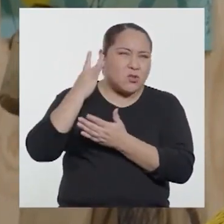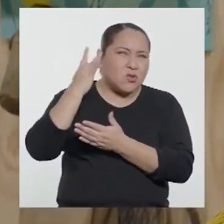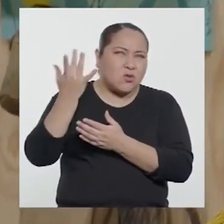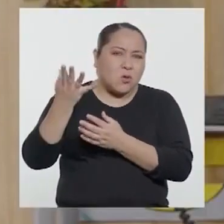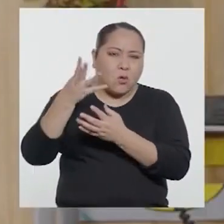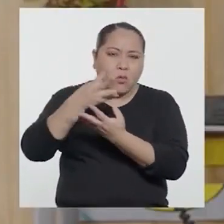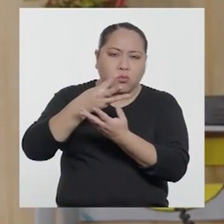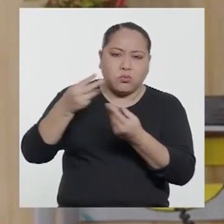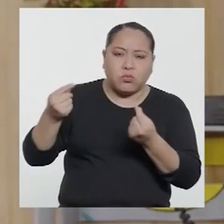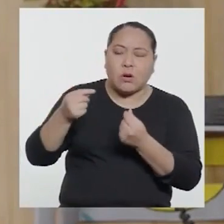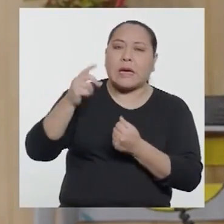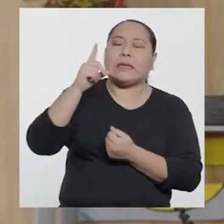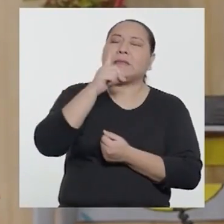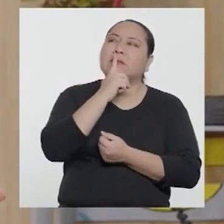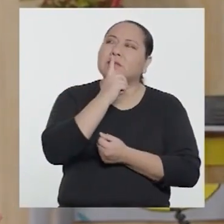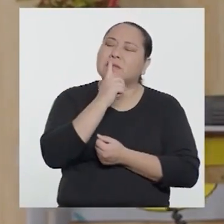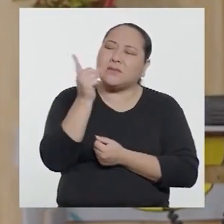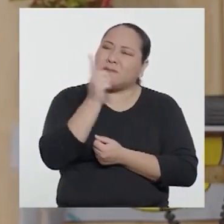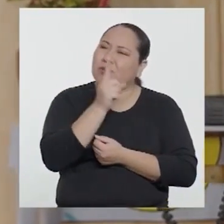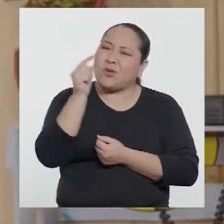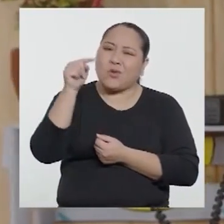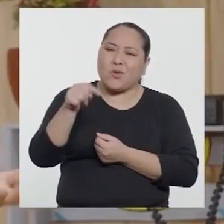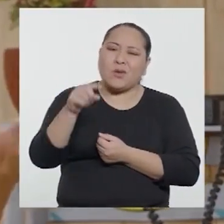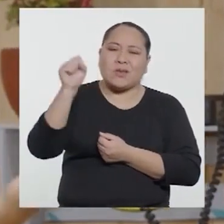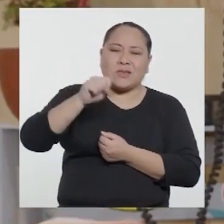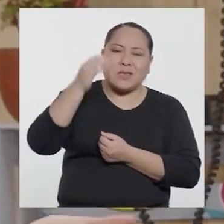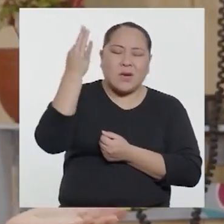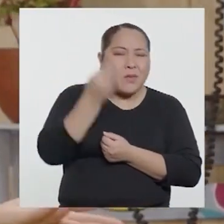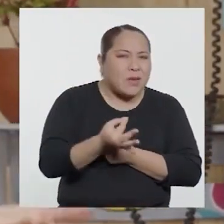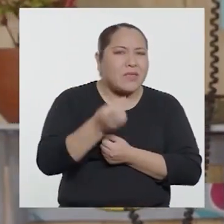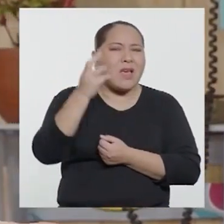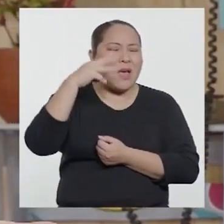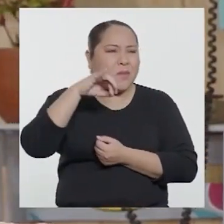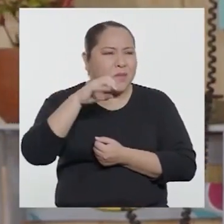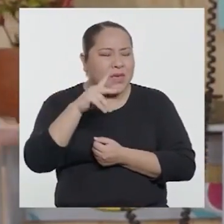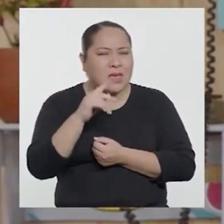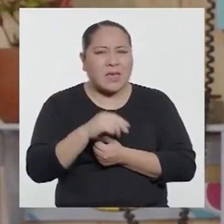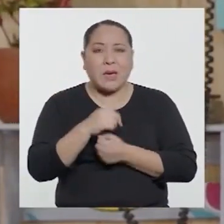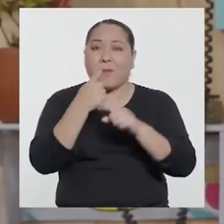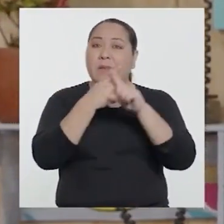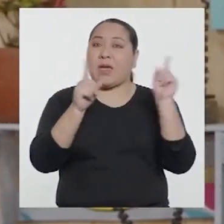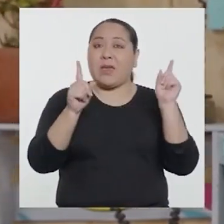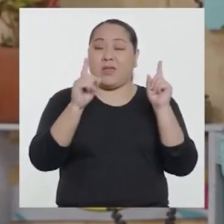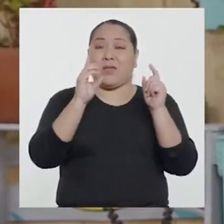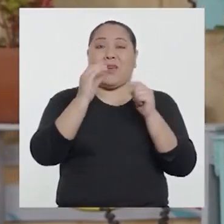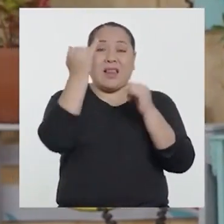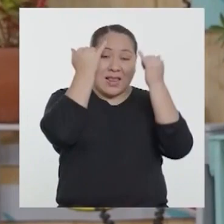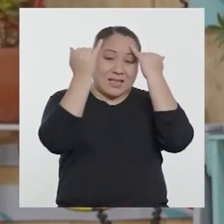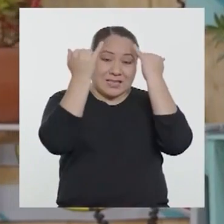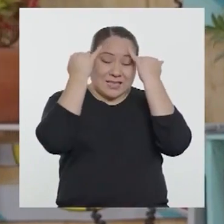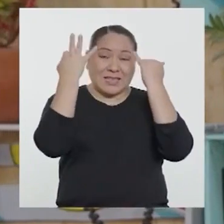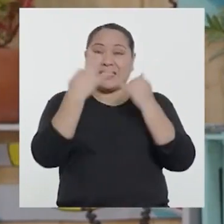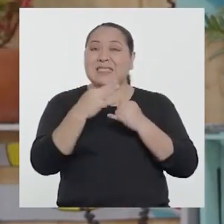escaparse. ¡Ay, no! Eso es muy cierto, Miki. Pero nuestras ideas siempre